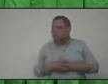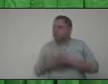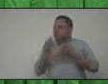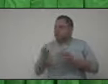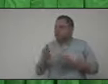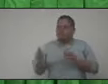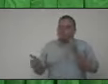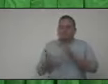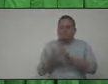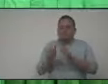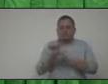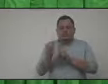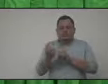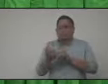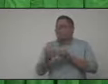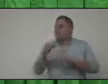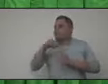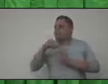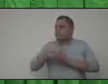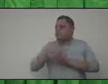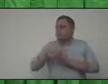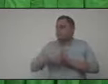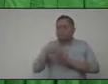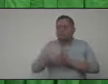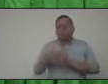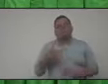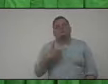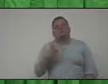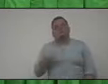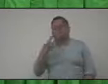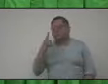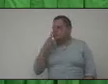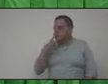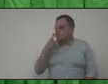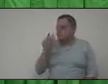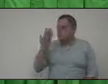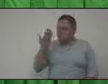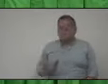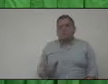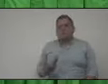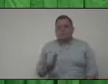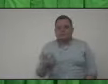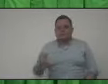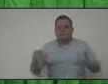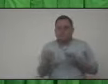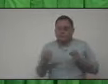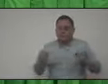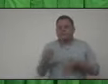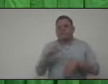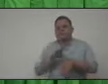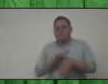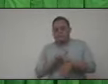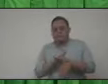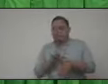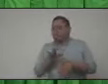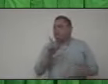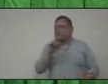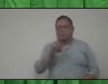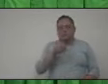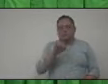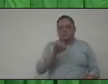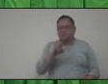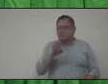acompañamiento social, moral, porque bueno, pues uno como papá, como papito y todo en Bogotá, en las clínicas, en Siret, o